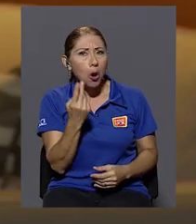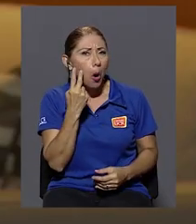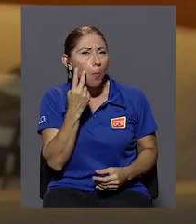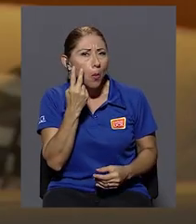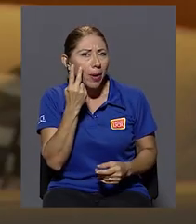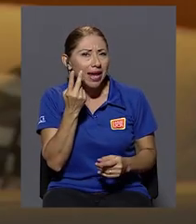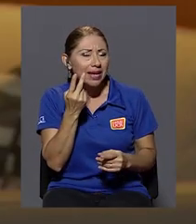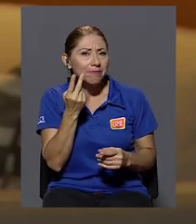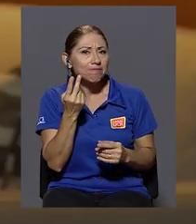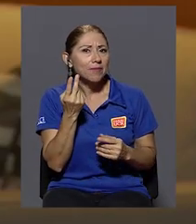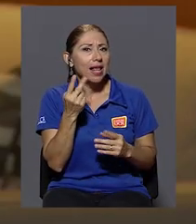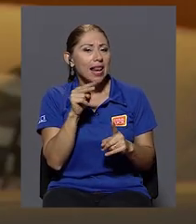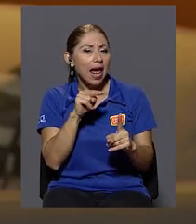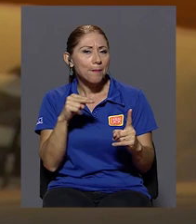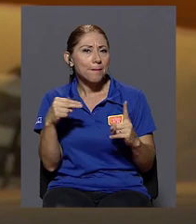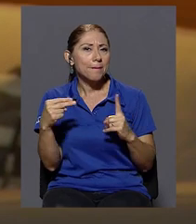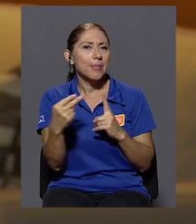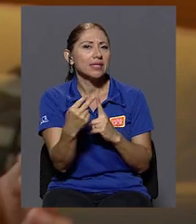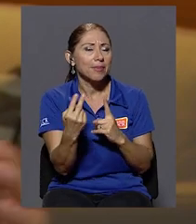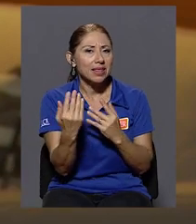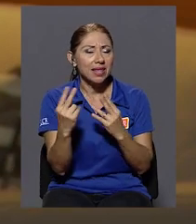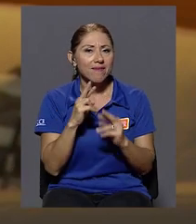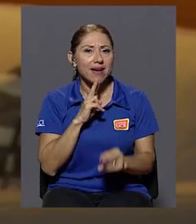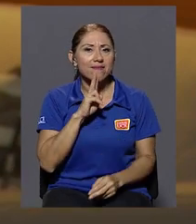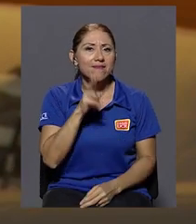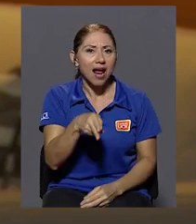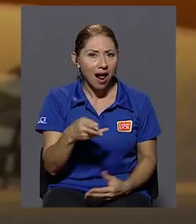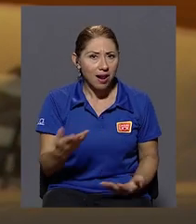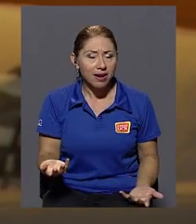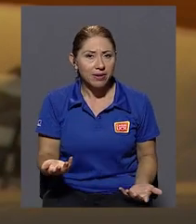la perspectiva real?